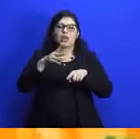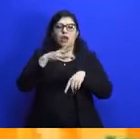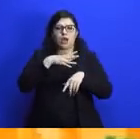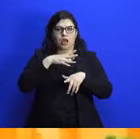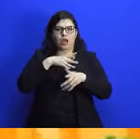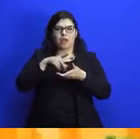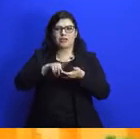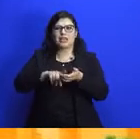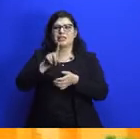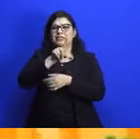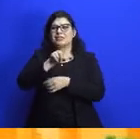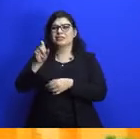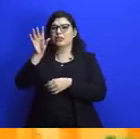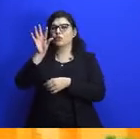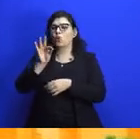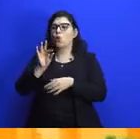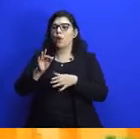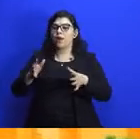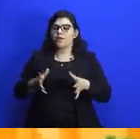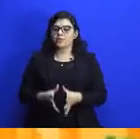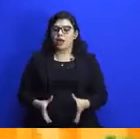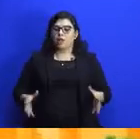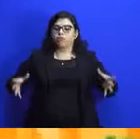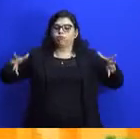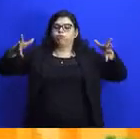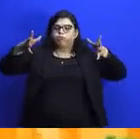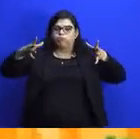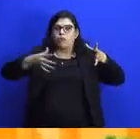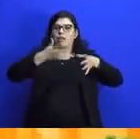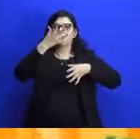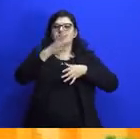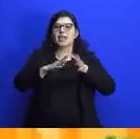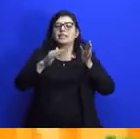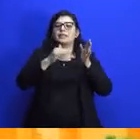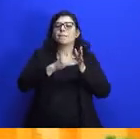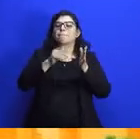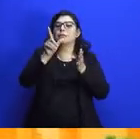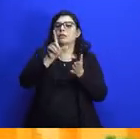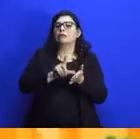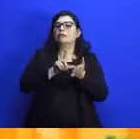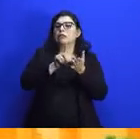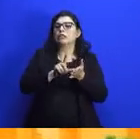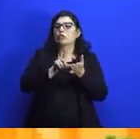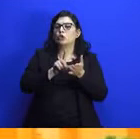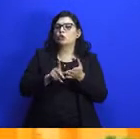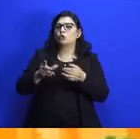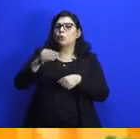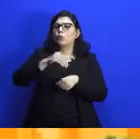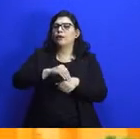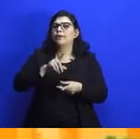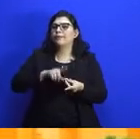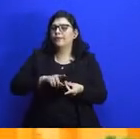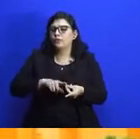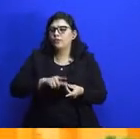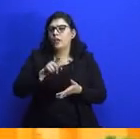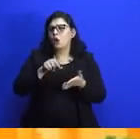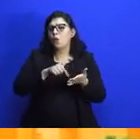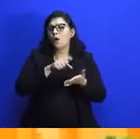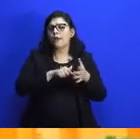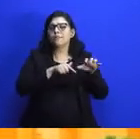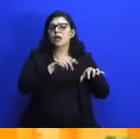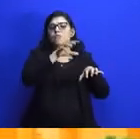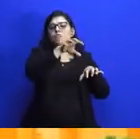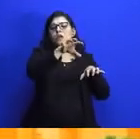establecieron 140 tinacos, cada uno de 10 mil litros en lugares estratégicos de nuestro municipio.